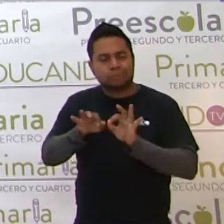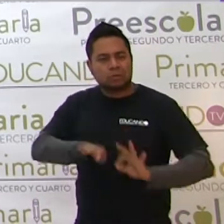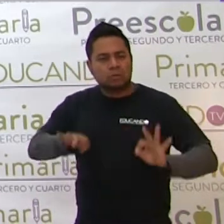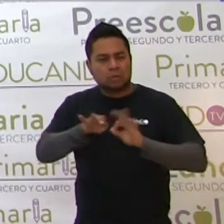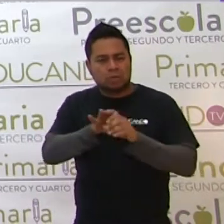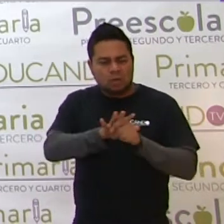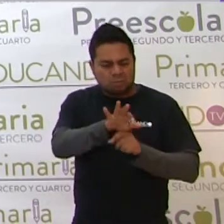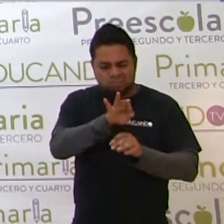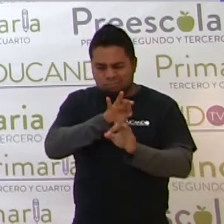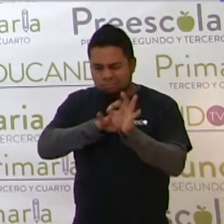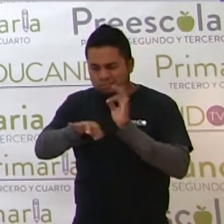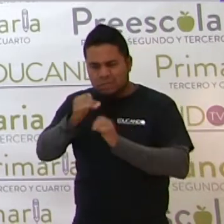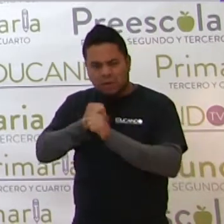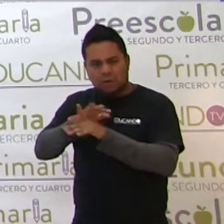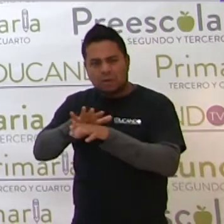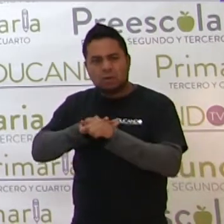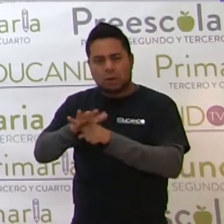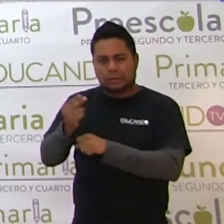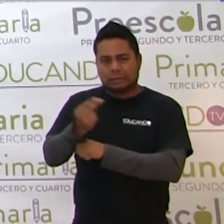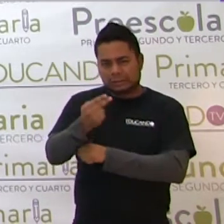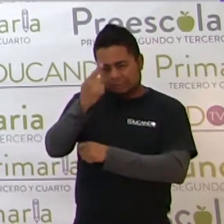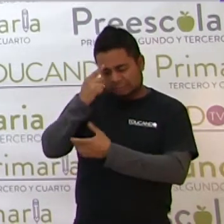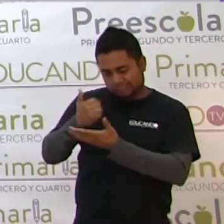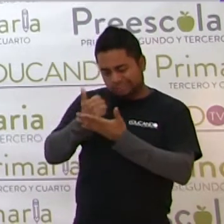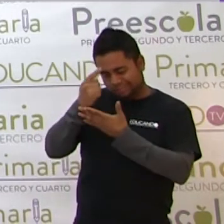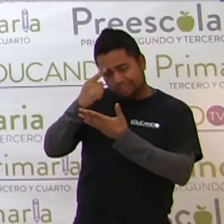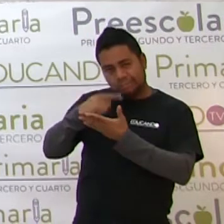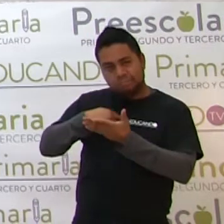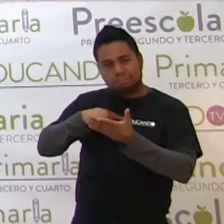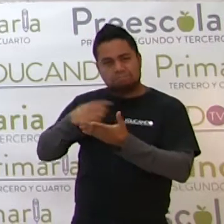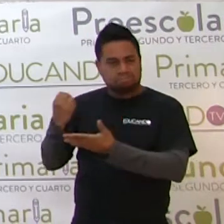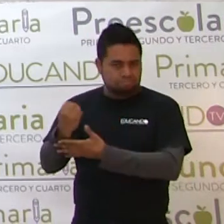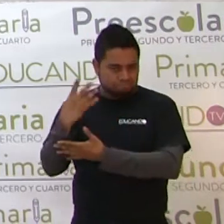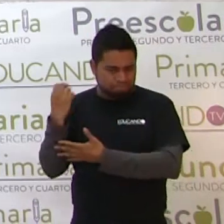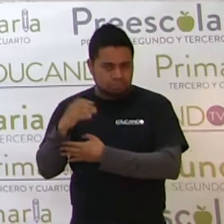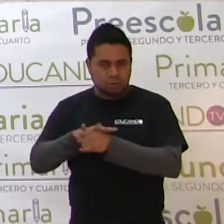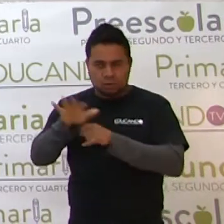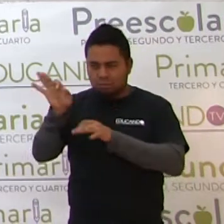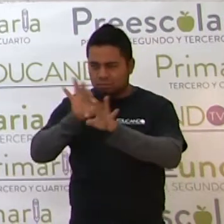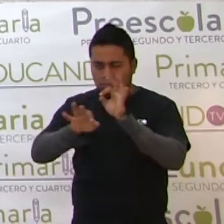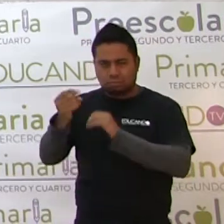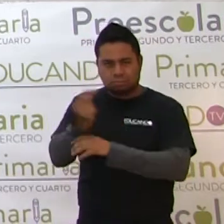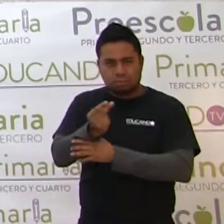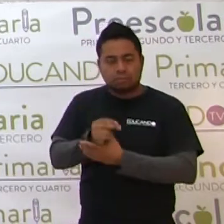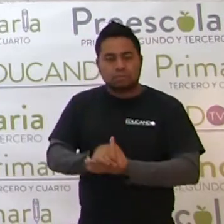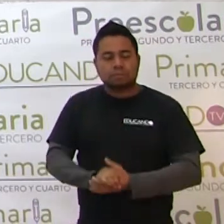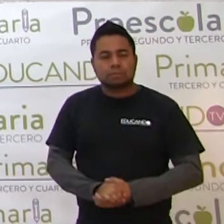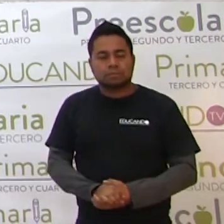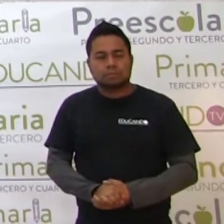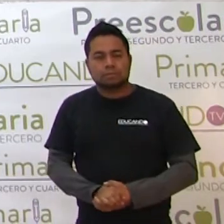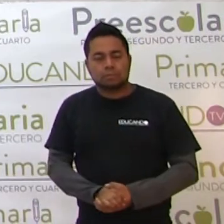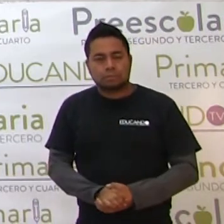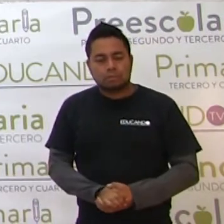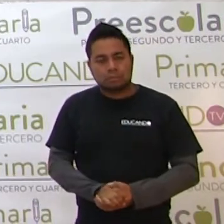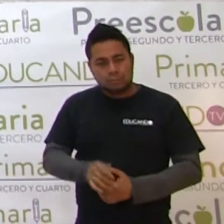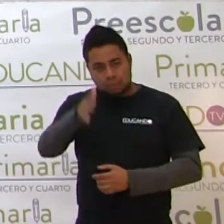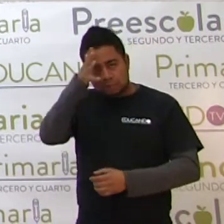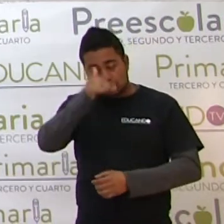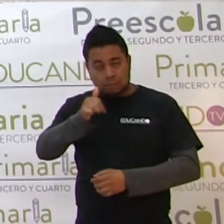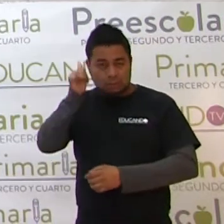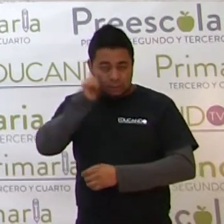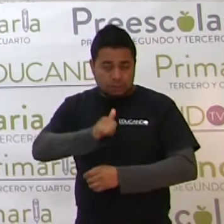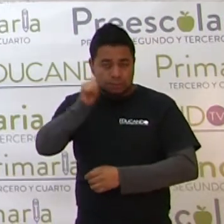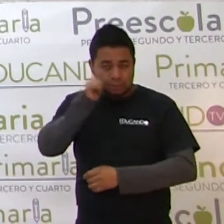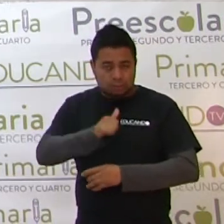adecuadamente las fuentes de información que cubren completamente el tema de exposición. Recuerden siempre buscar la forma